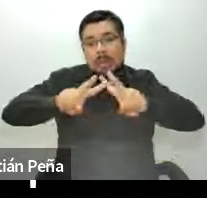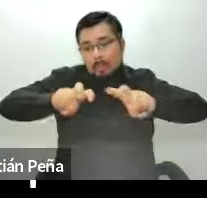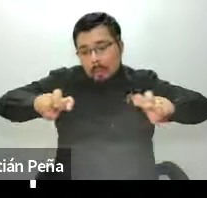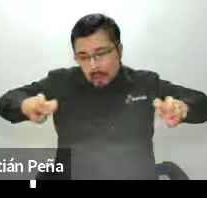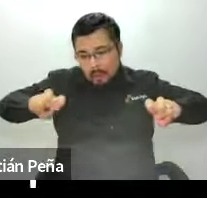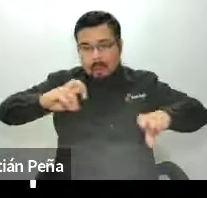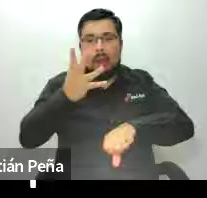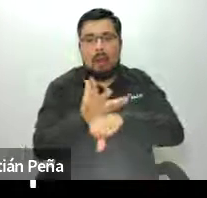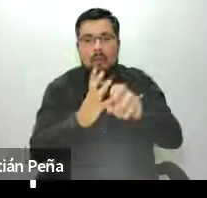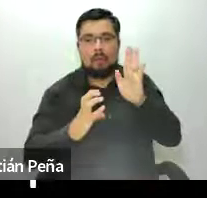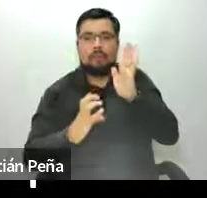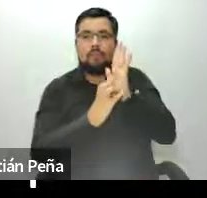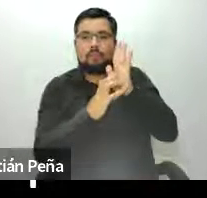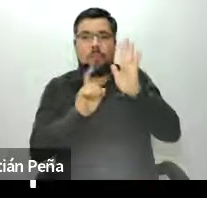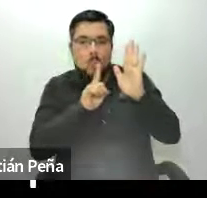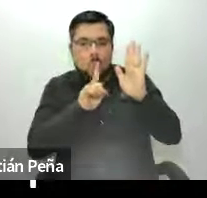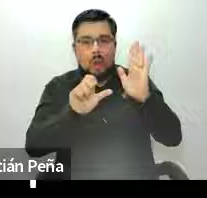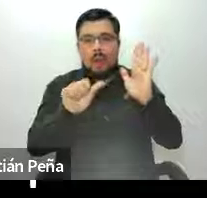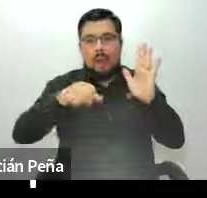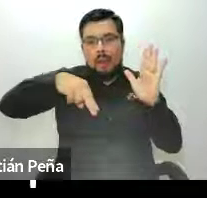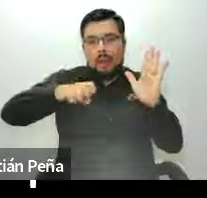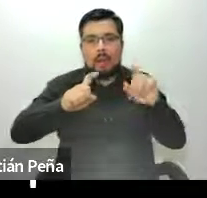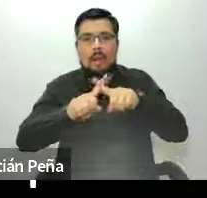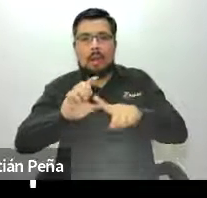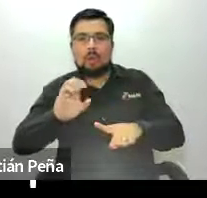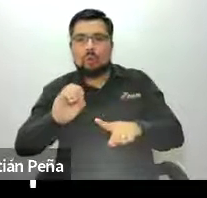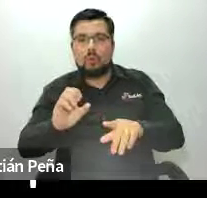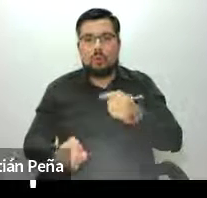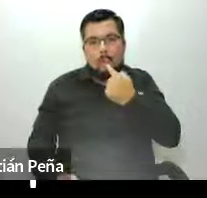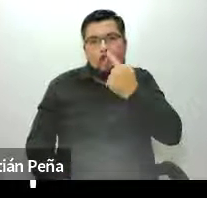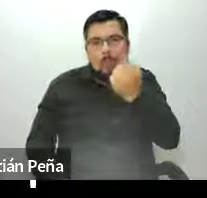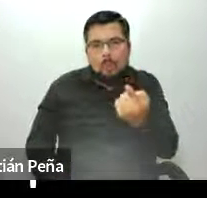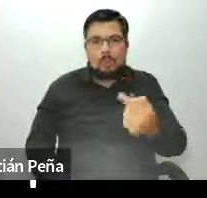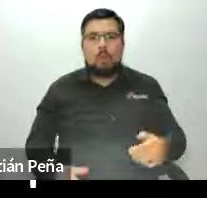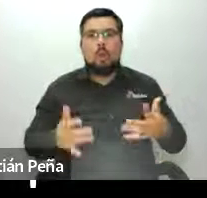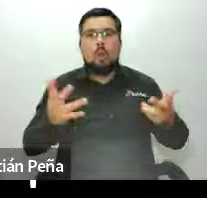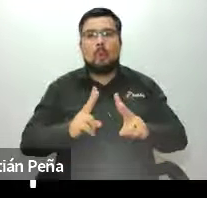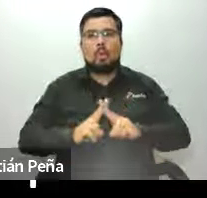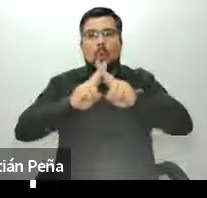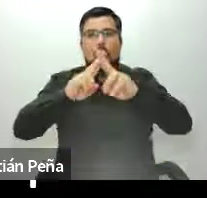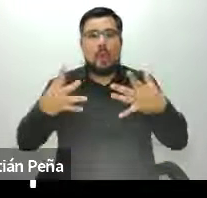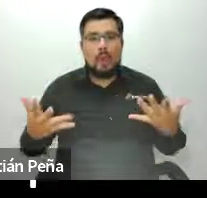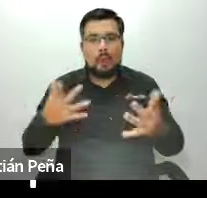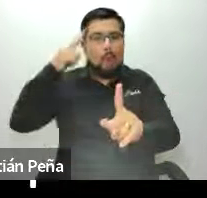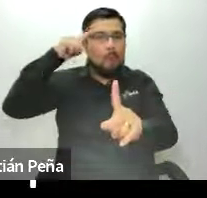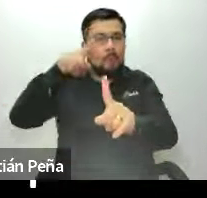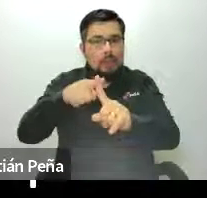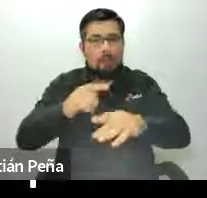Muy bien. Y bueno, ¿y cómo construimos finalmente estas progresiones de aprendizaje en espiral? ¿No? Fue